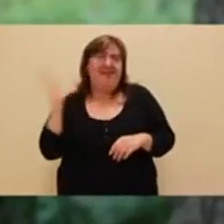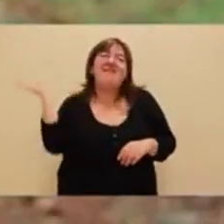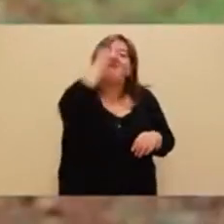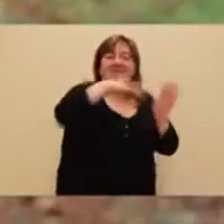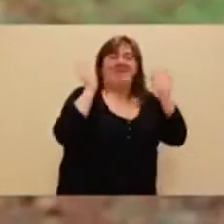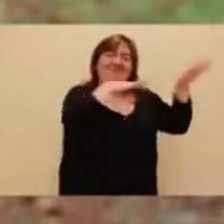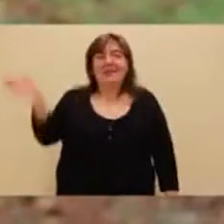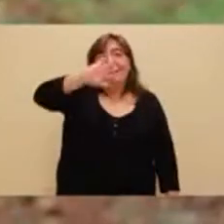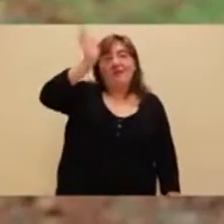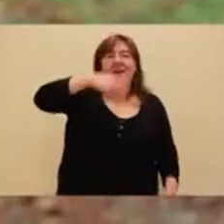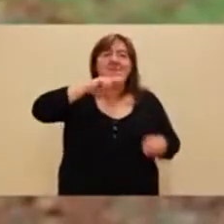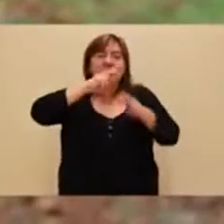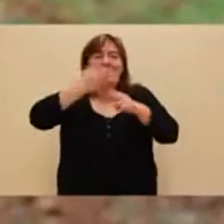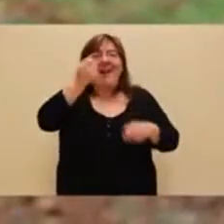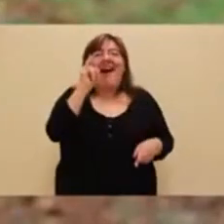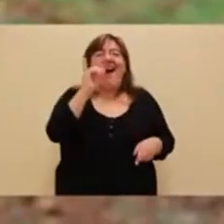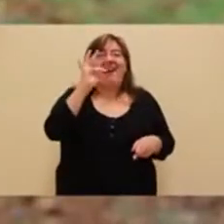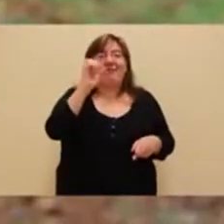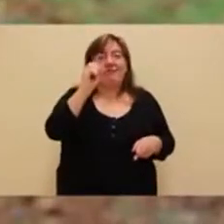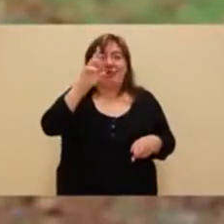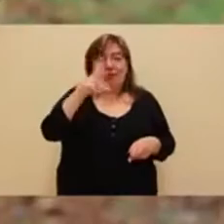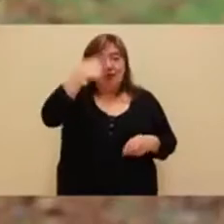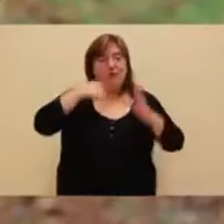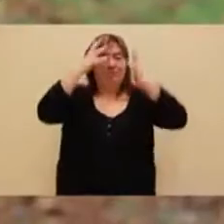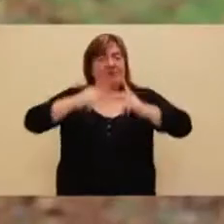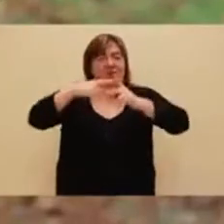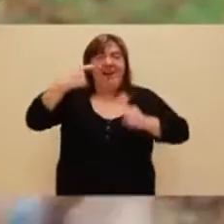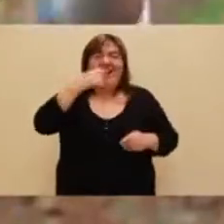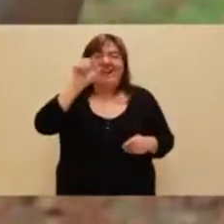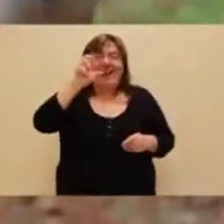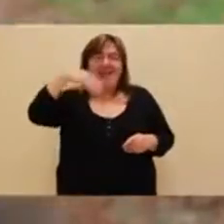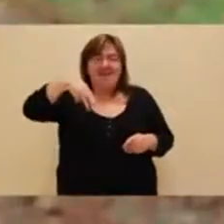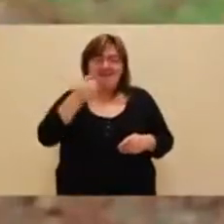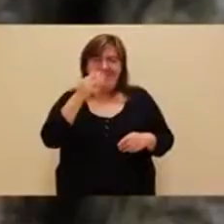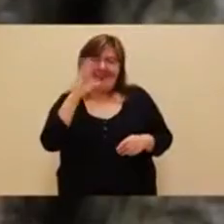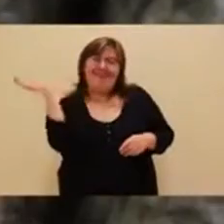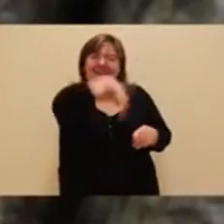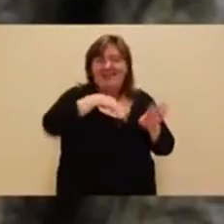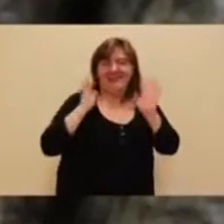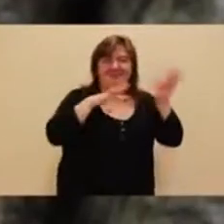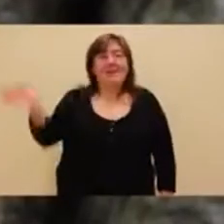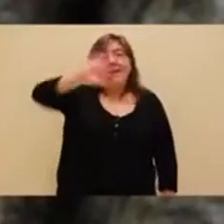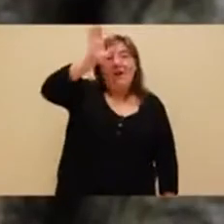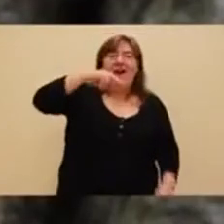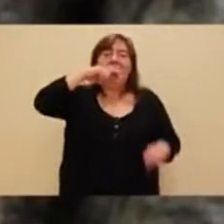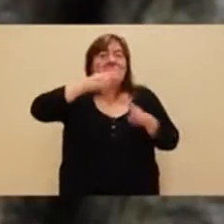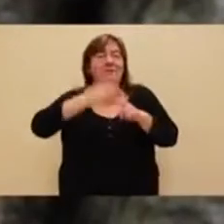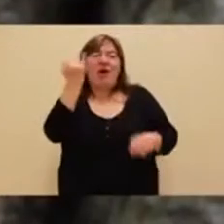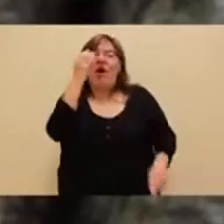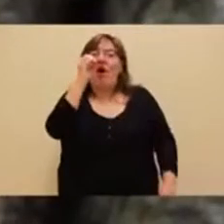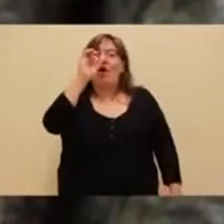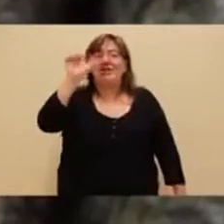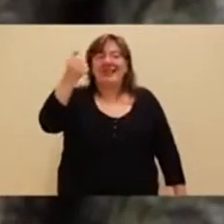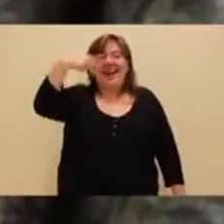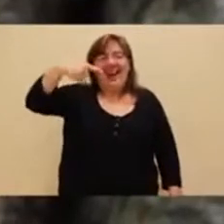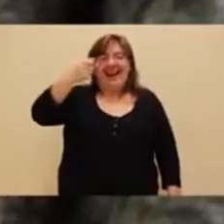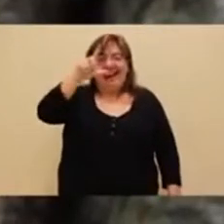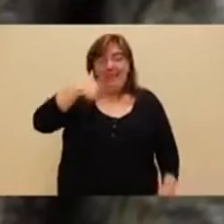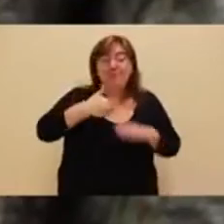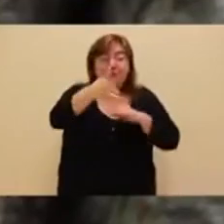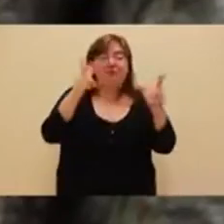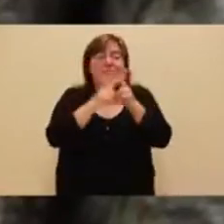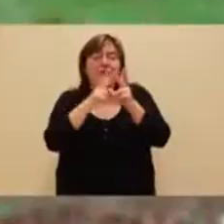marcha. Hola, soy Eitor y soy tesorero de El Gremar, síguenos la marcha. Hola, soy José Ángel, voy a ser socio de El Gremar